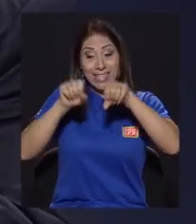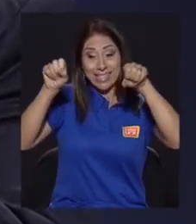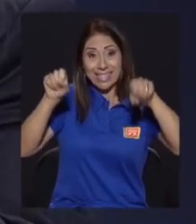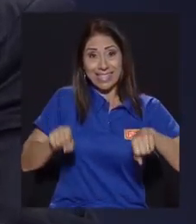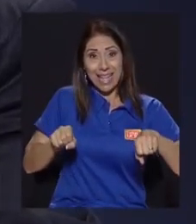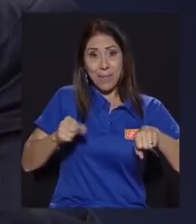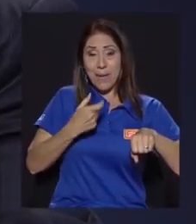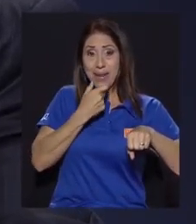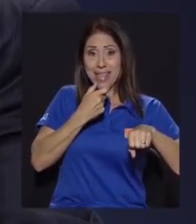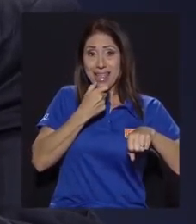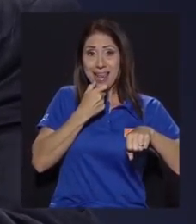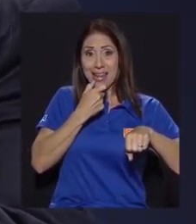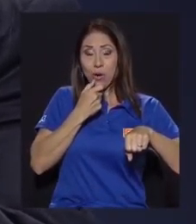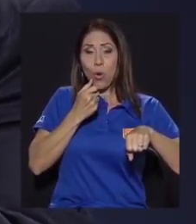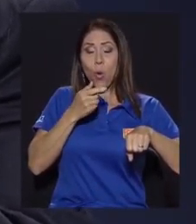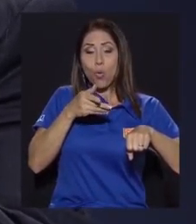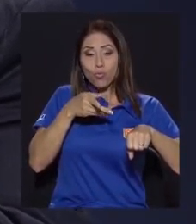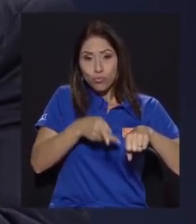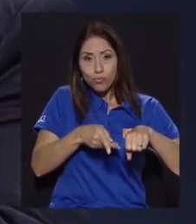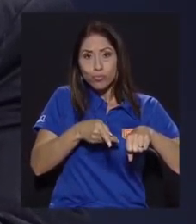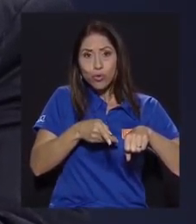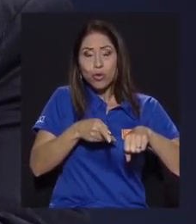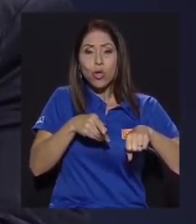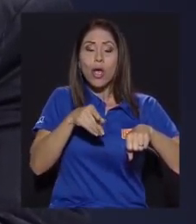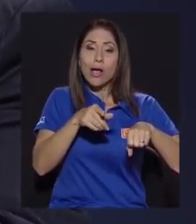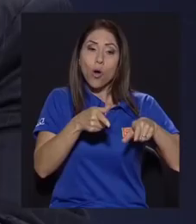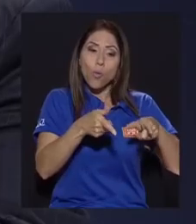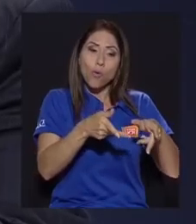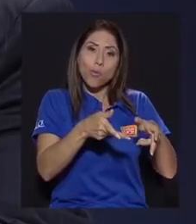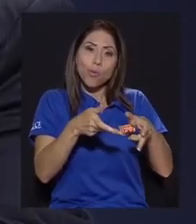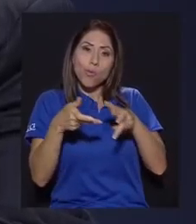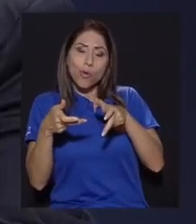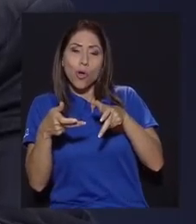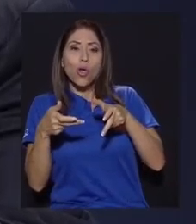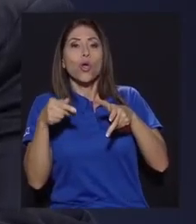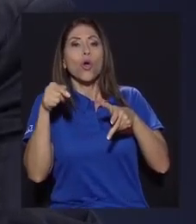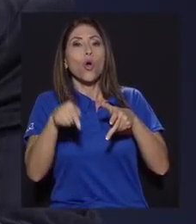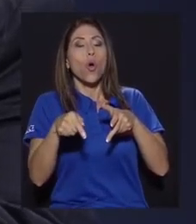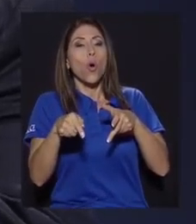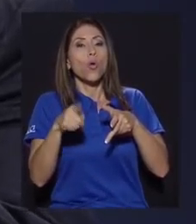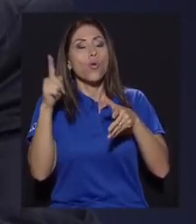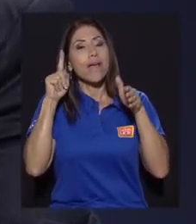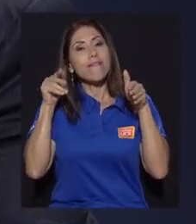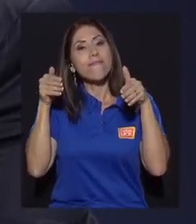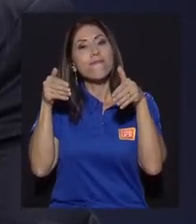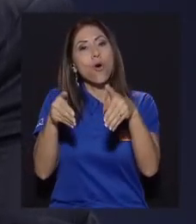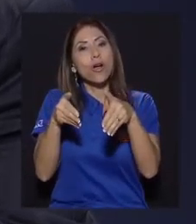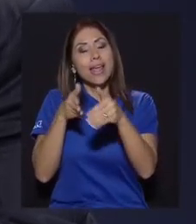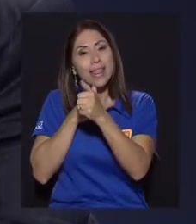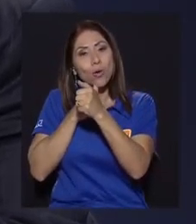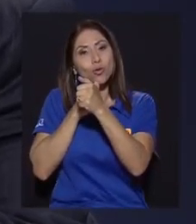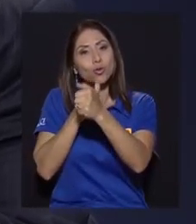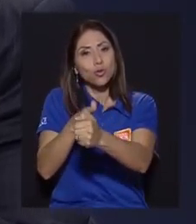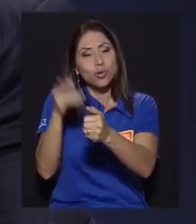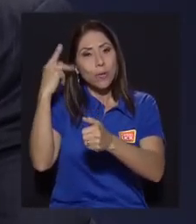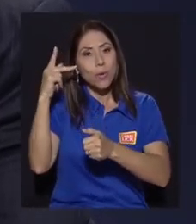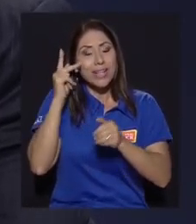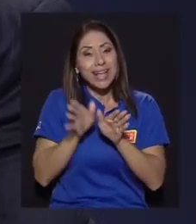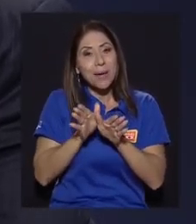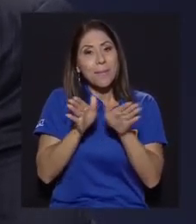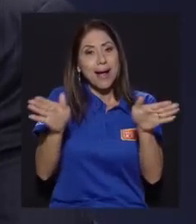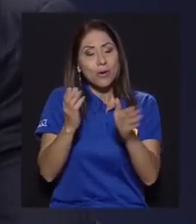por un enfoque de conducción de política macroeconómica ha transformado aquella